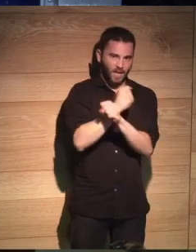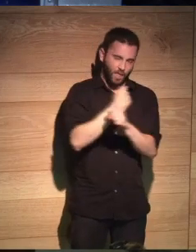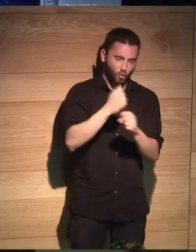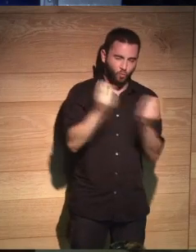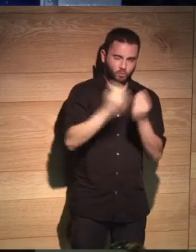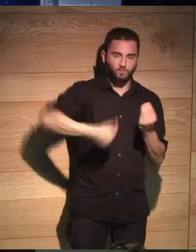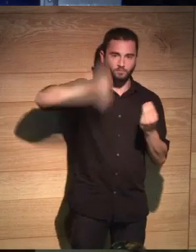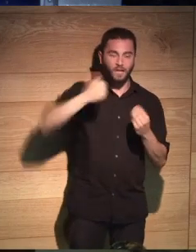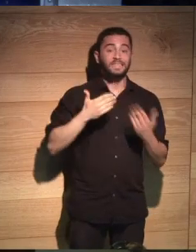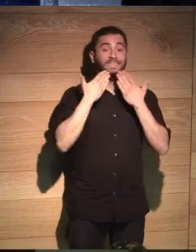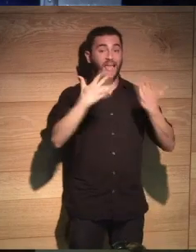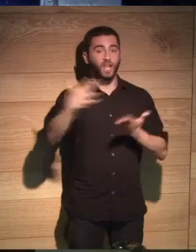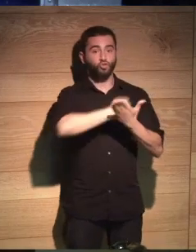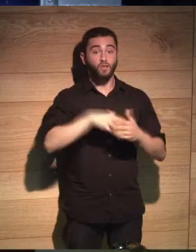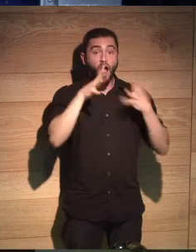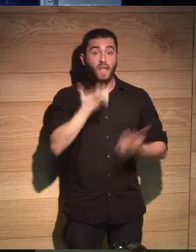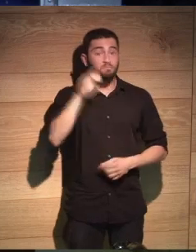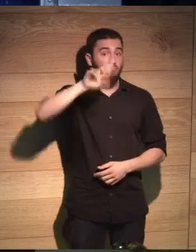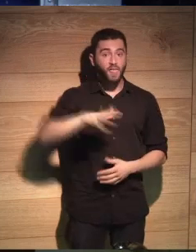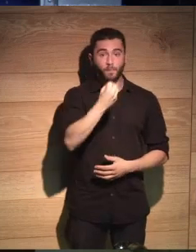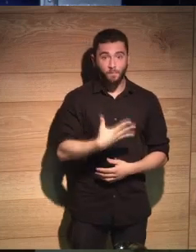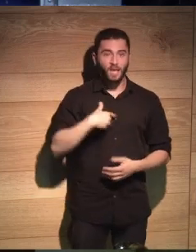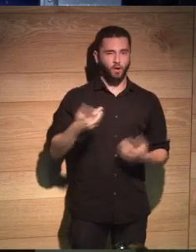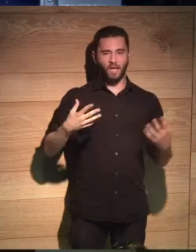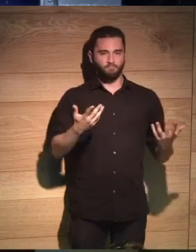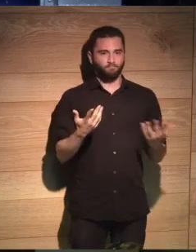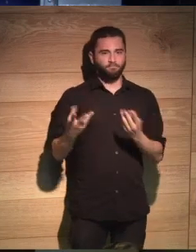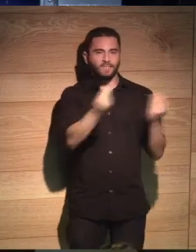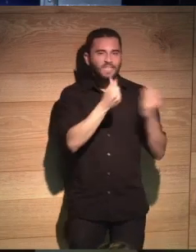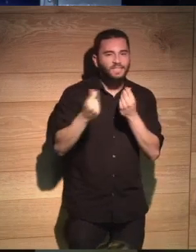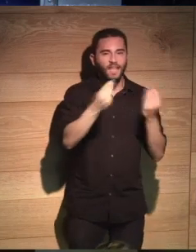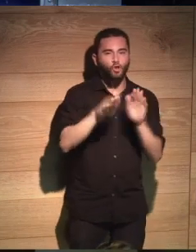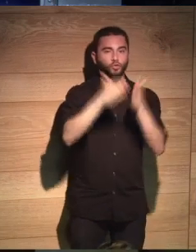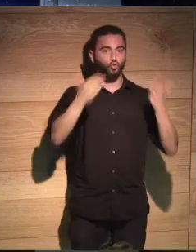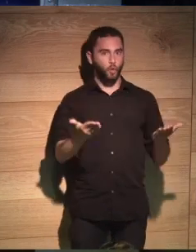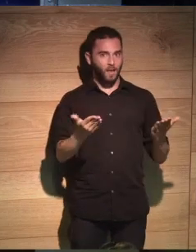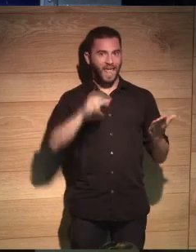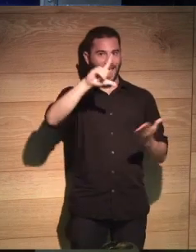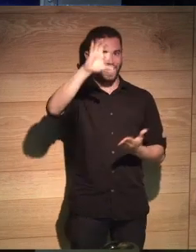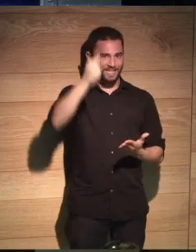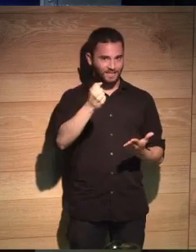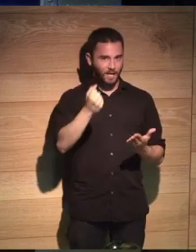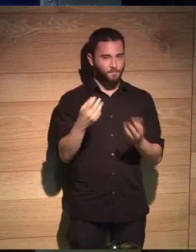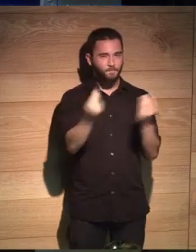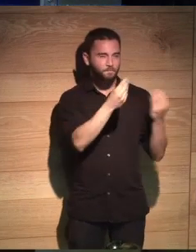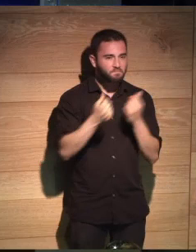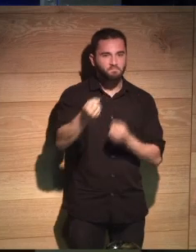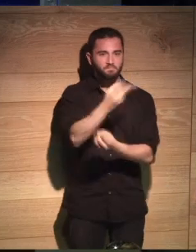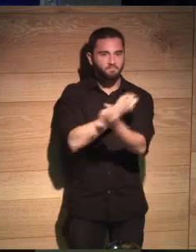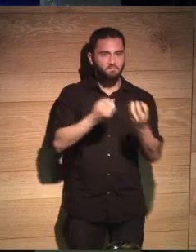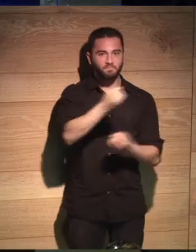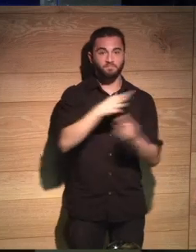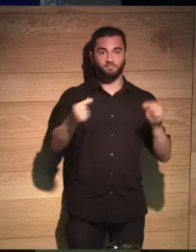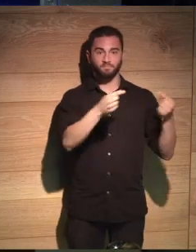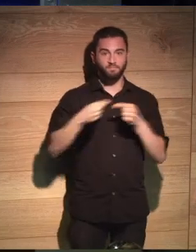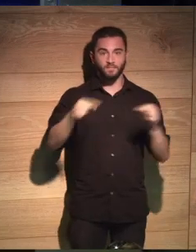gracias a todos. Ahora, si os parece, pues podemos hablar un poco de las sensaciones que nos ha causado la novela de Ilsa. Tengo aquí una chuletilla digital.